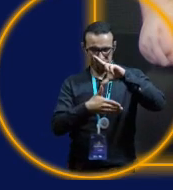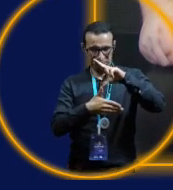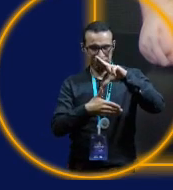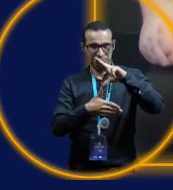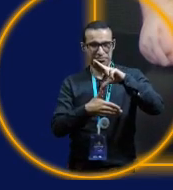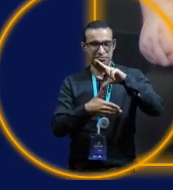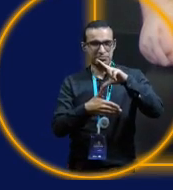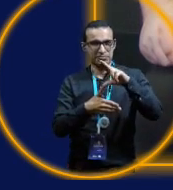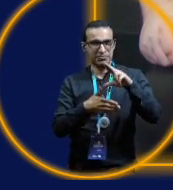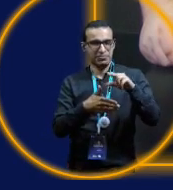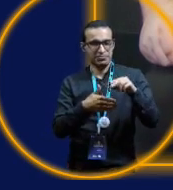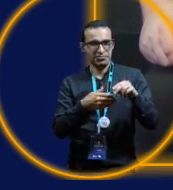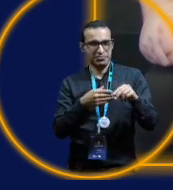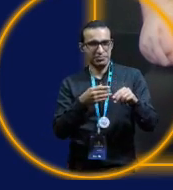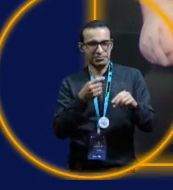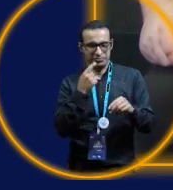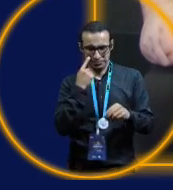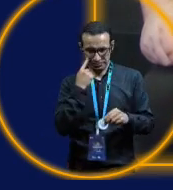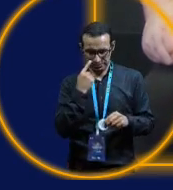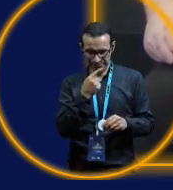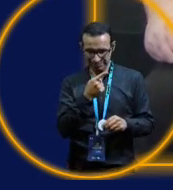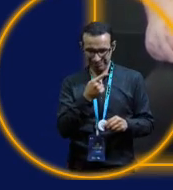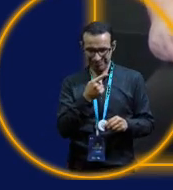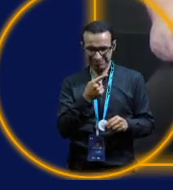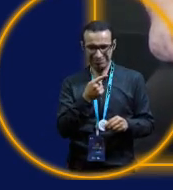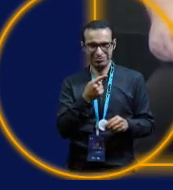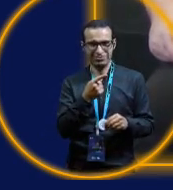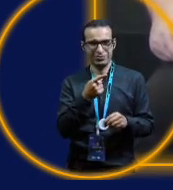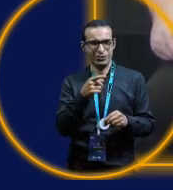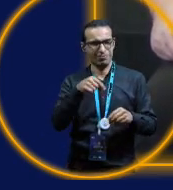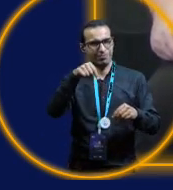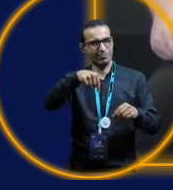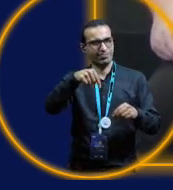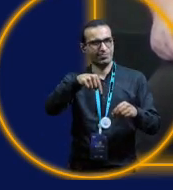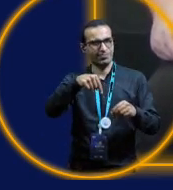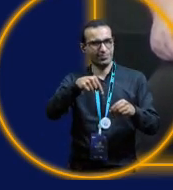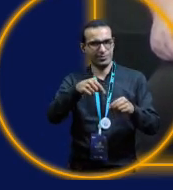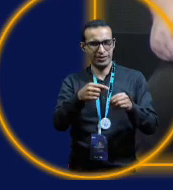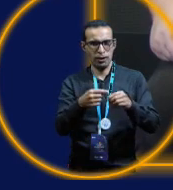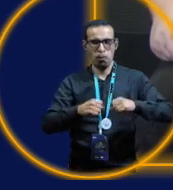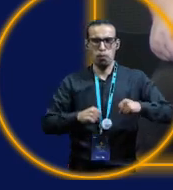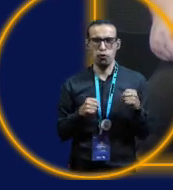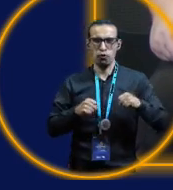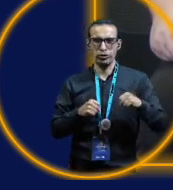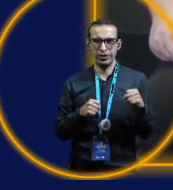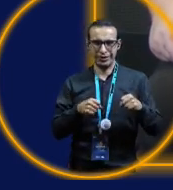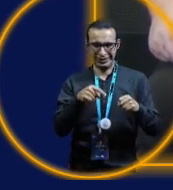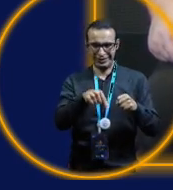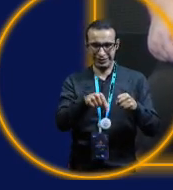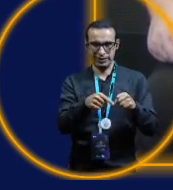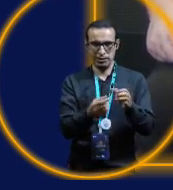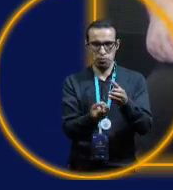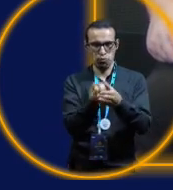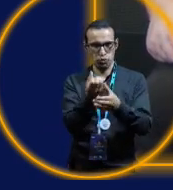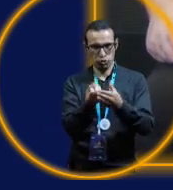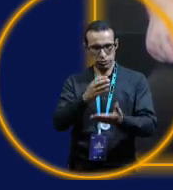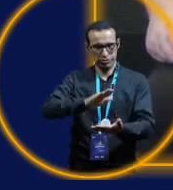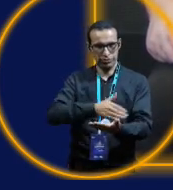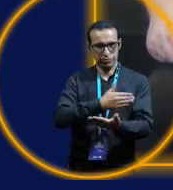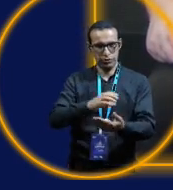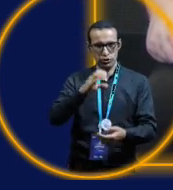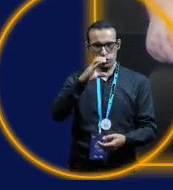es nuevo solamente uno de katum que es por un productor que es aquí hecho enut katum y es